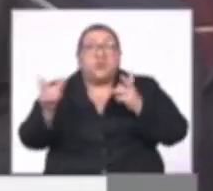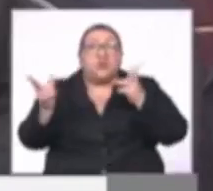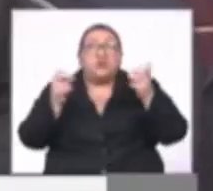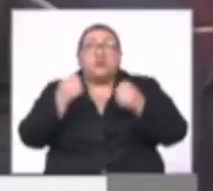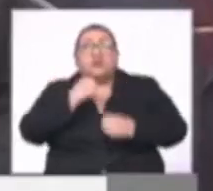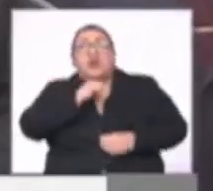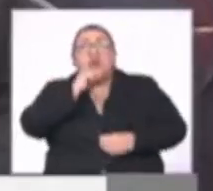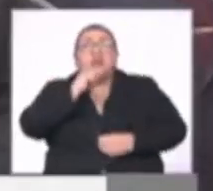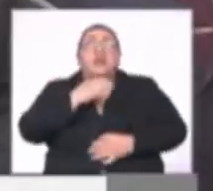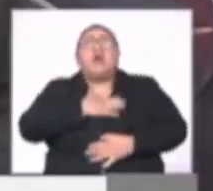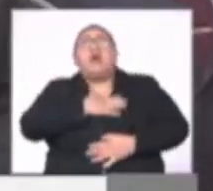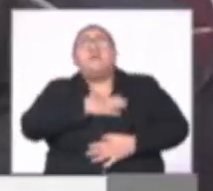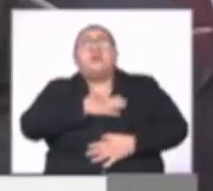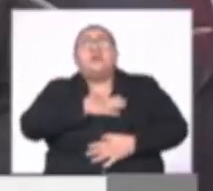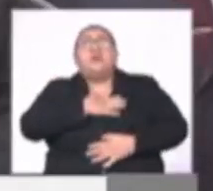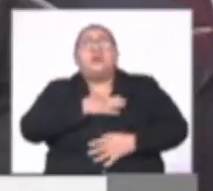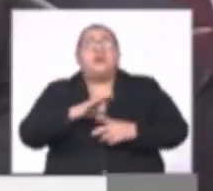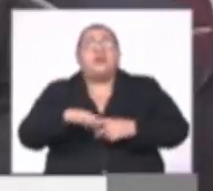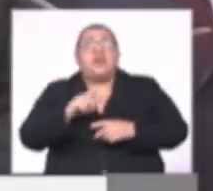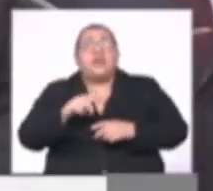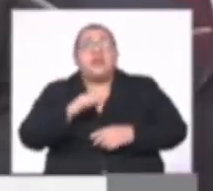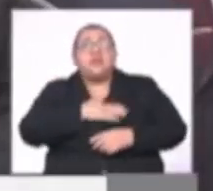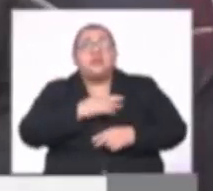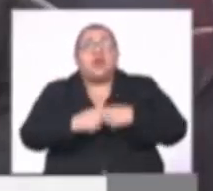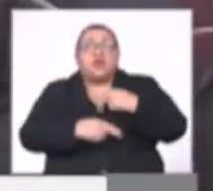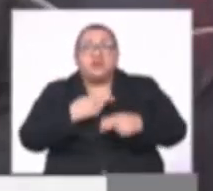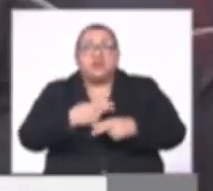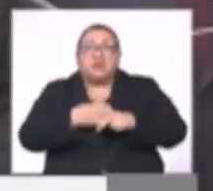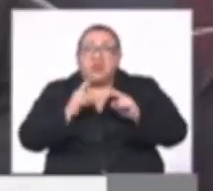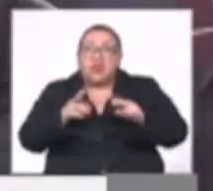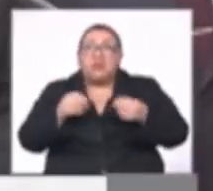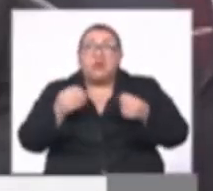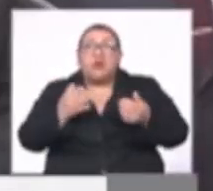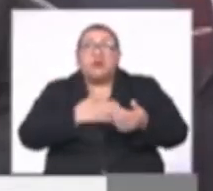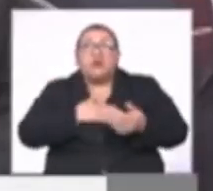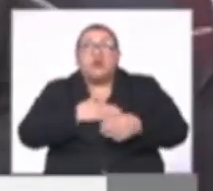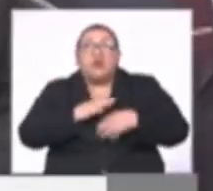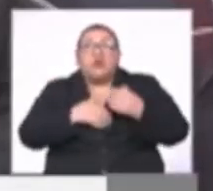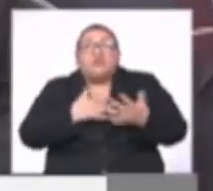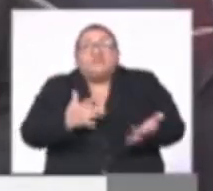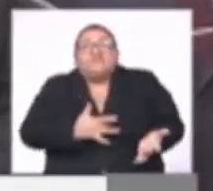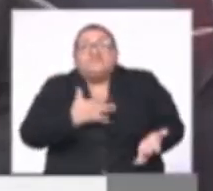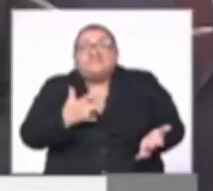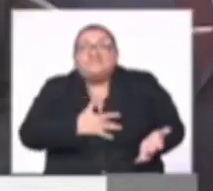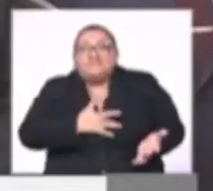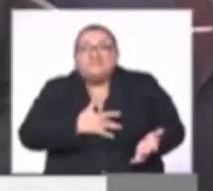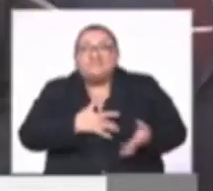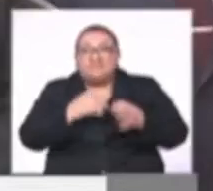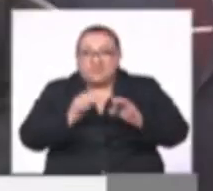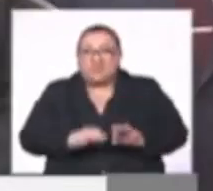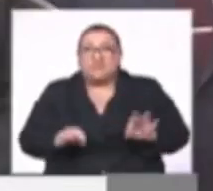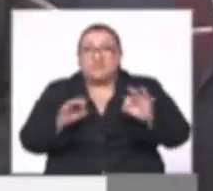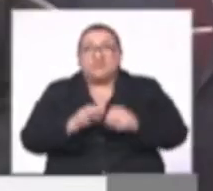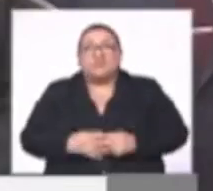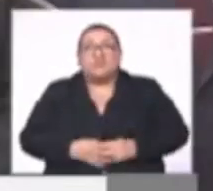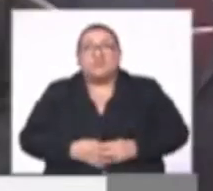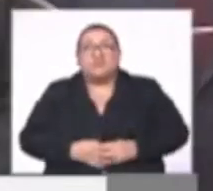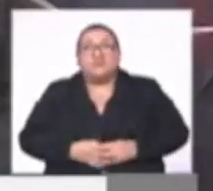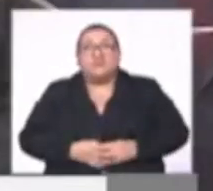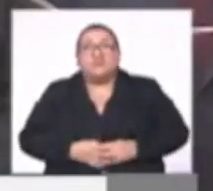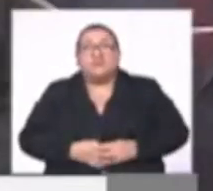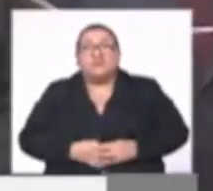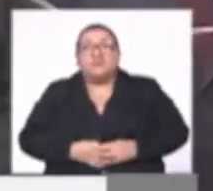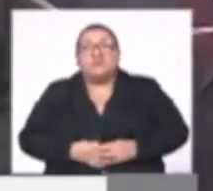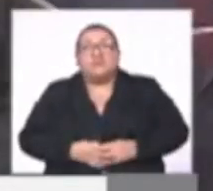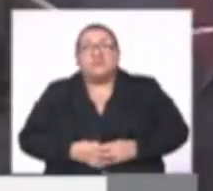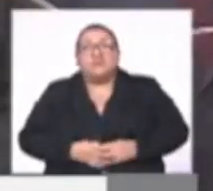cantan el himno a la bandera y el himno nacional es porque nuestro cuerpo lo siente escarapelándose.